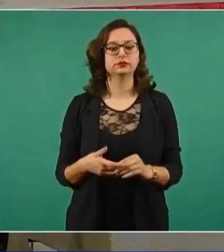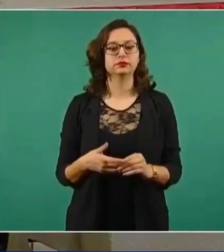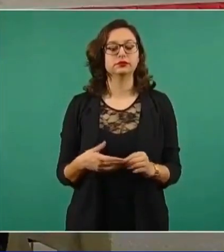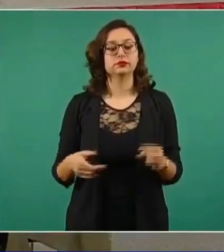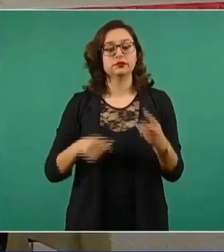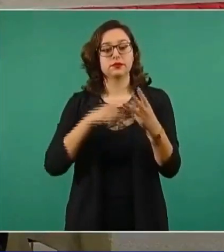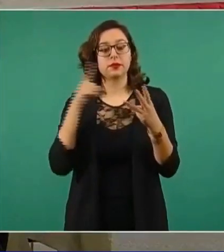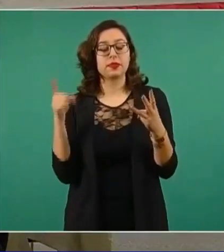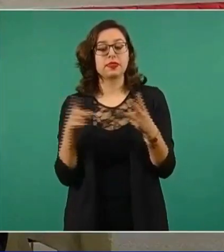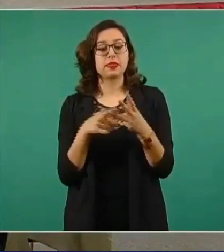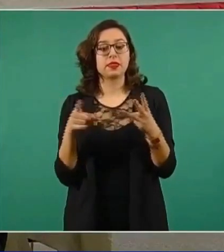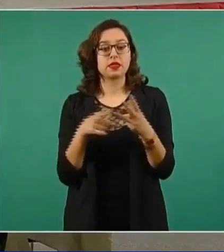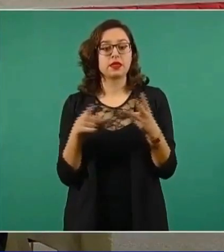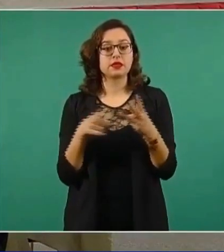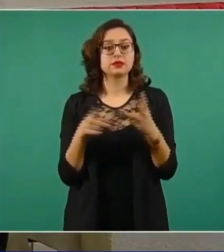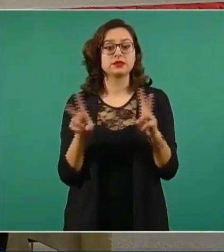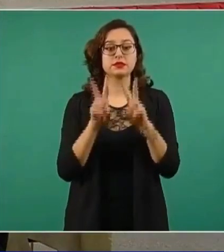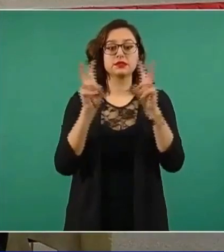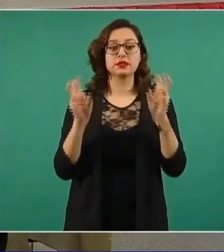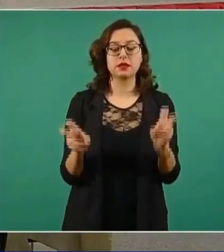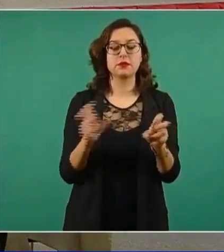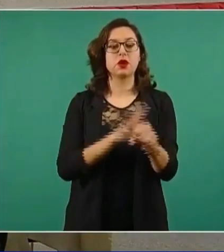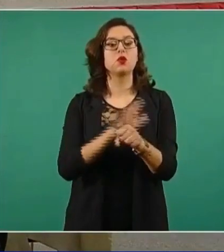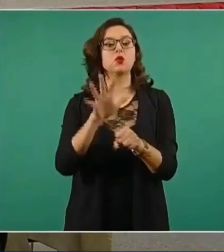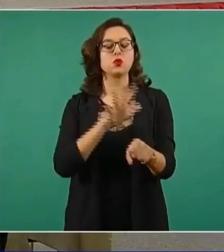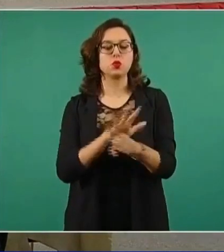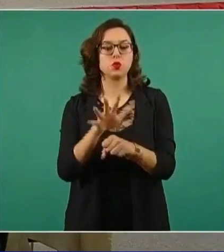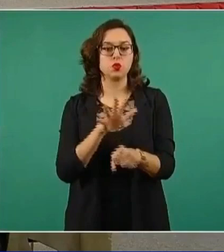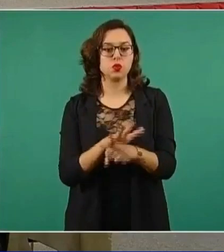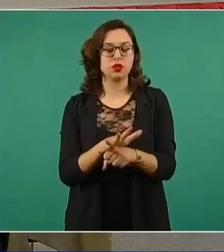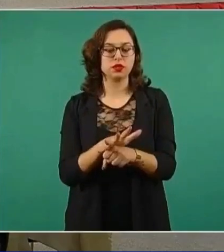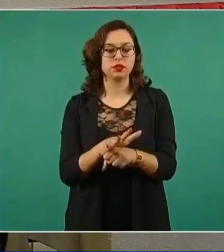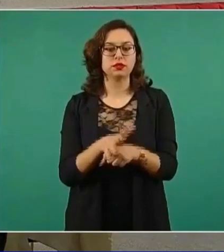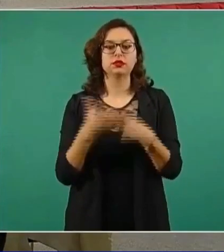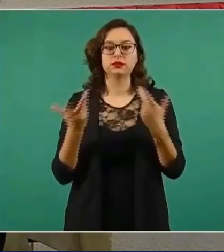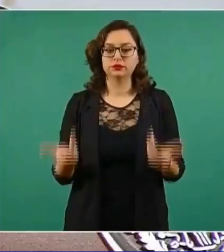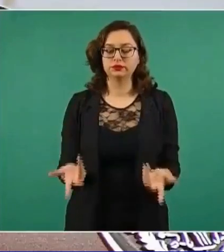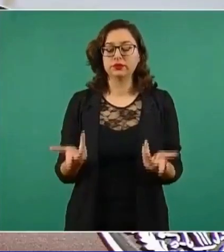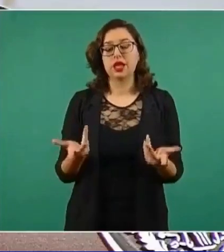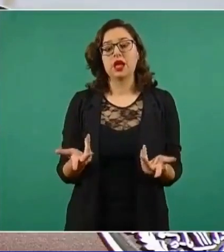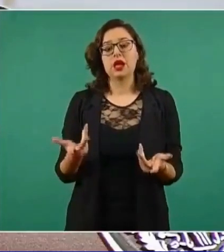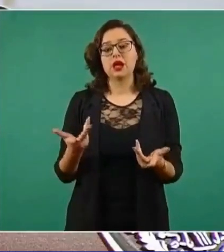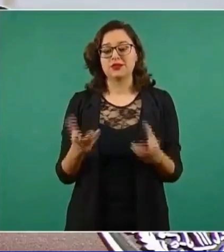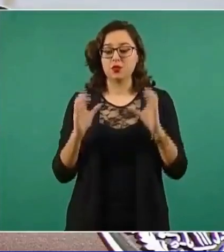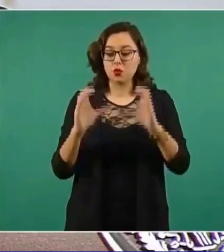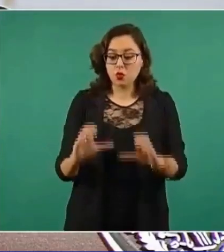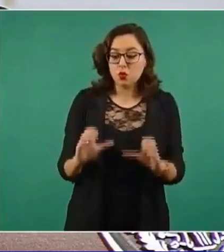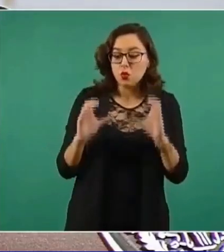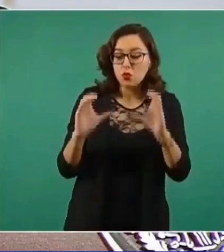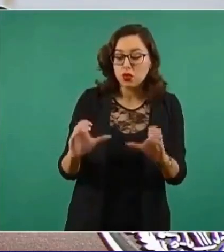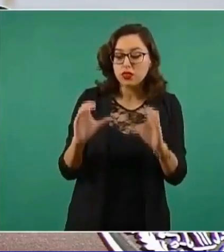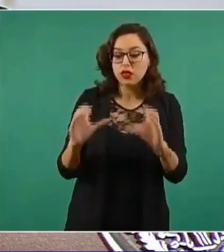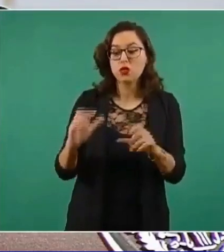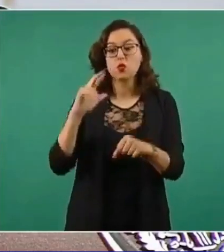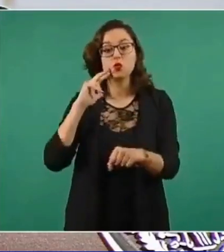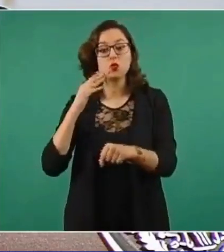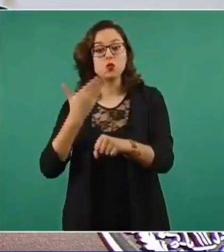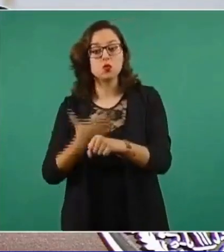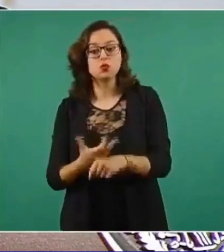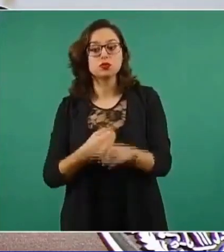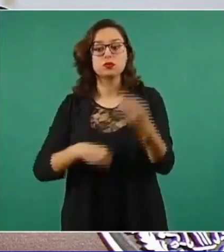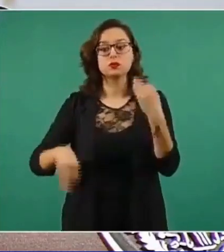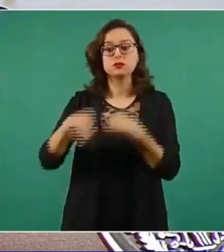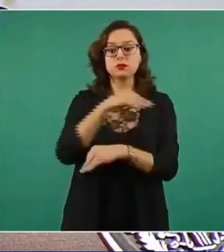ejemplo que quiero dar es sobre la corresponsabilidad en el tema de cuidados. Se los dije, no los dicen,